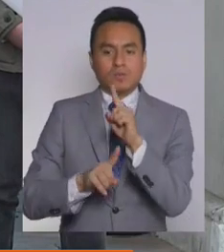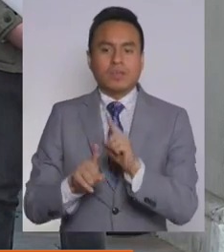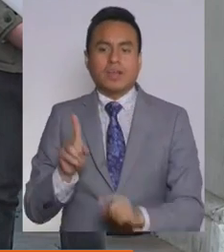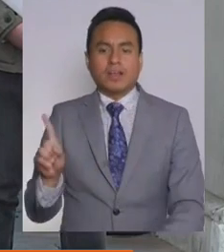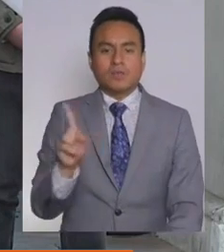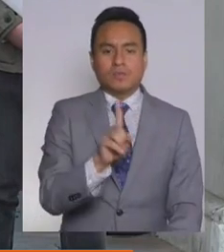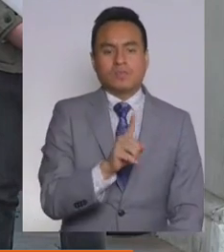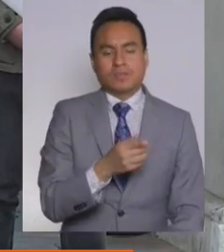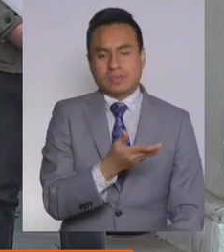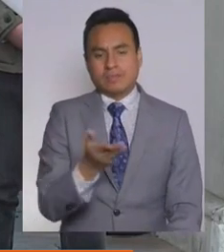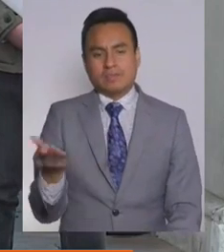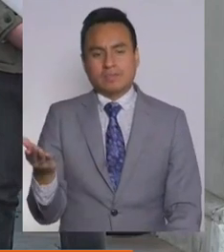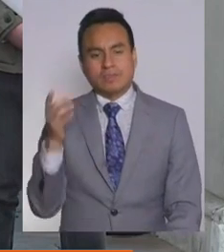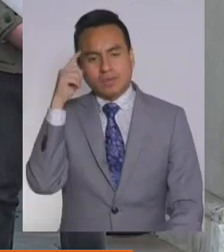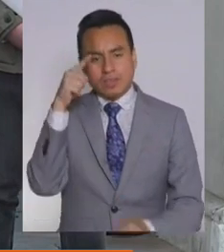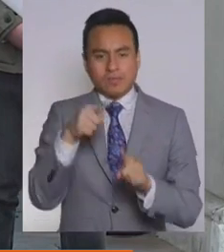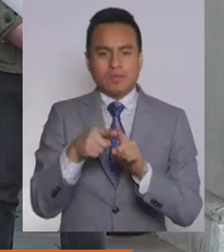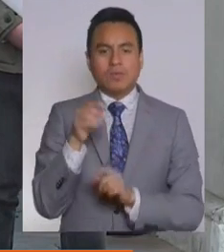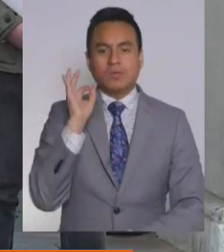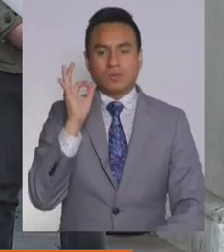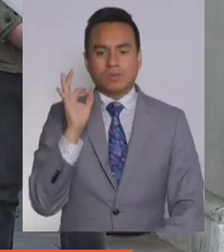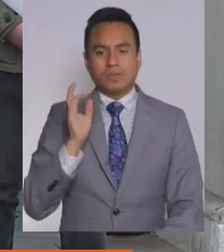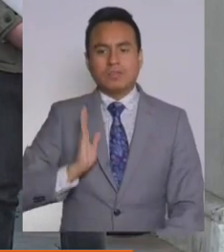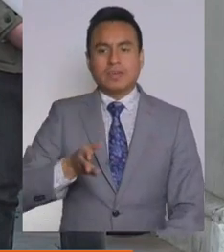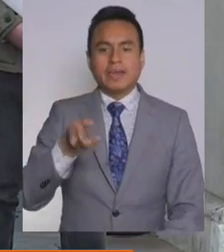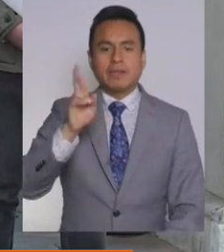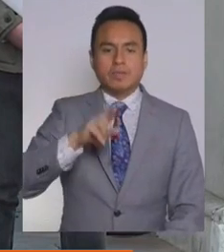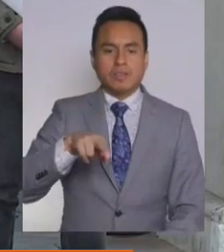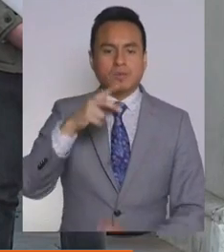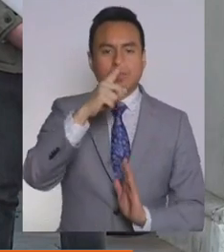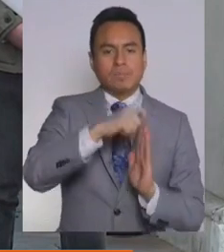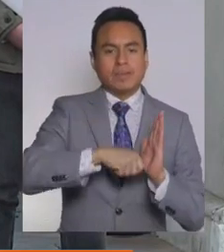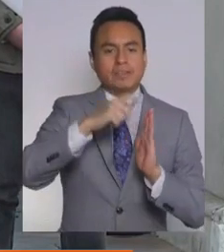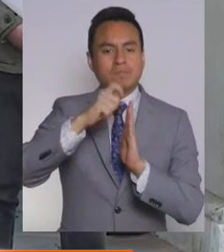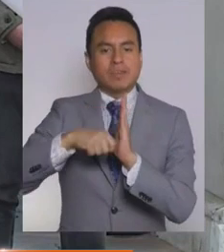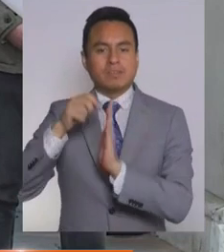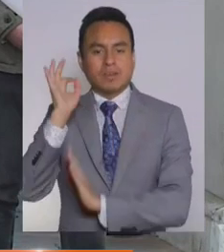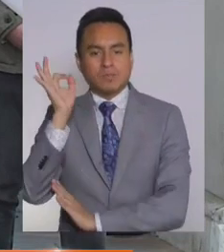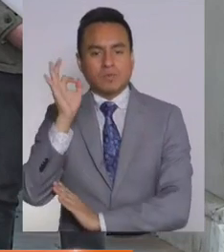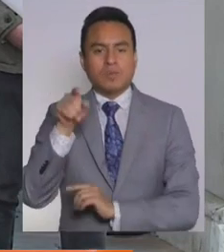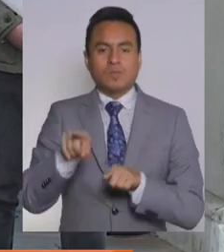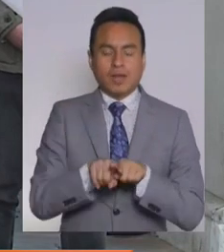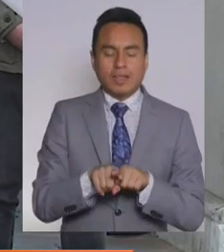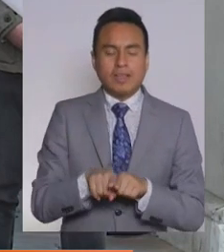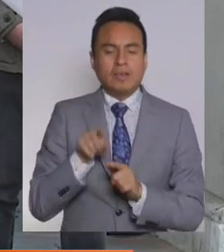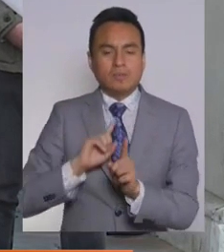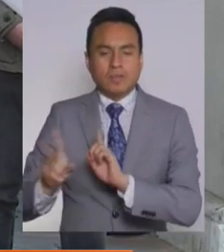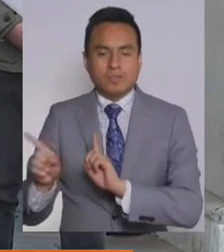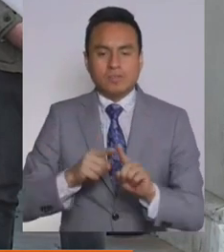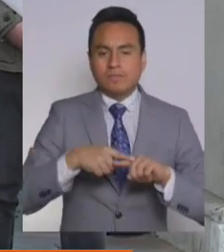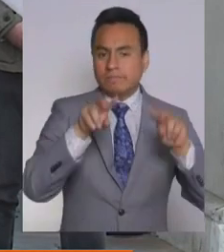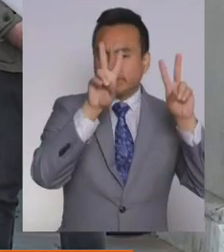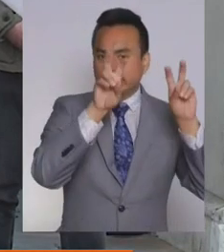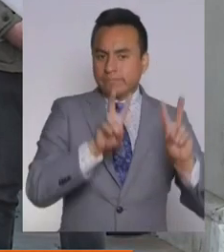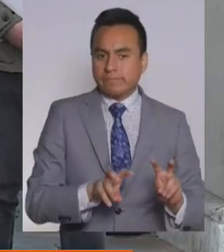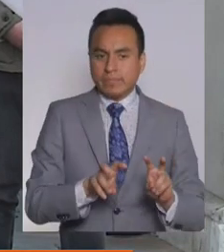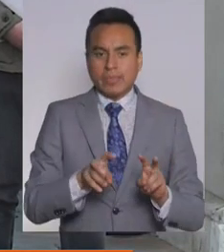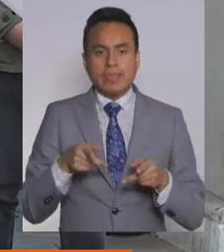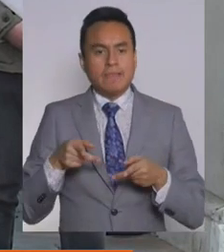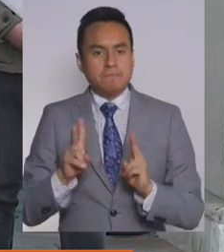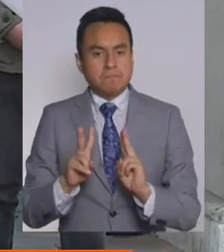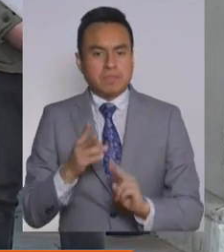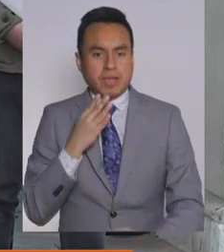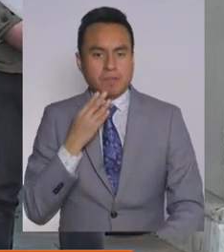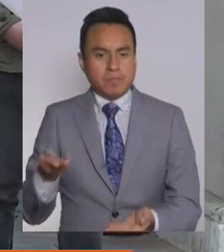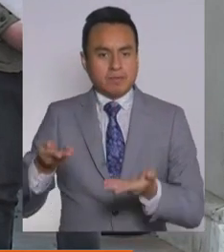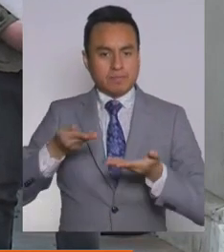uno de ustedes. Ese es el objetivo de esta reunión, se van a seguir repitiendo mes a mes con coordinación en diferentes materias, que nos va a permitir